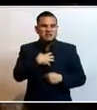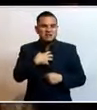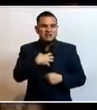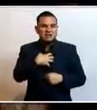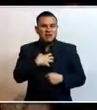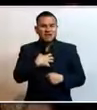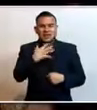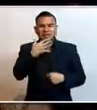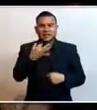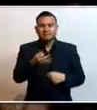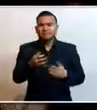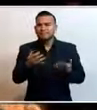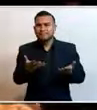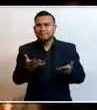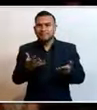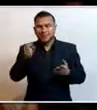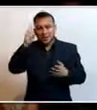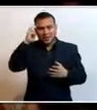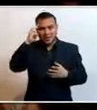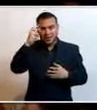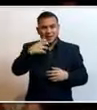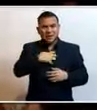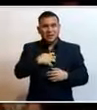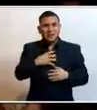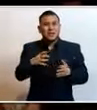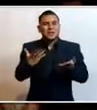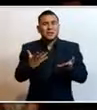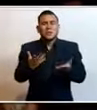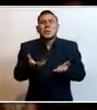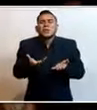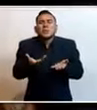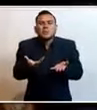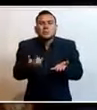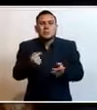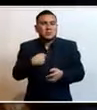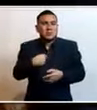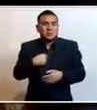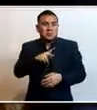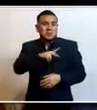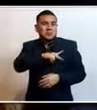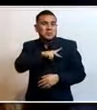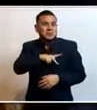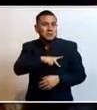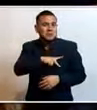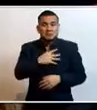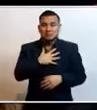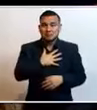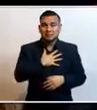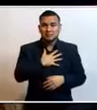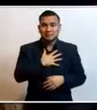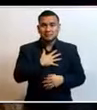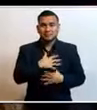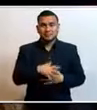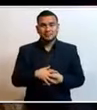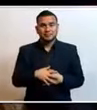dice cosas que son fuertes. Y yo digo, bueno, ¿y cómo quieren que les diga? ¿Cómo quieren que les diga?